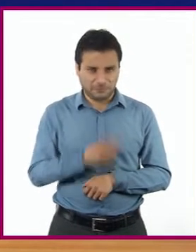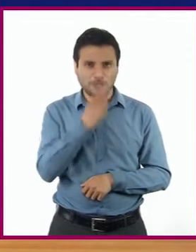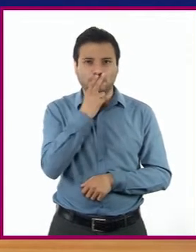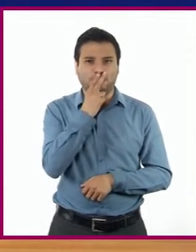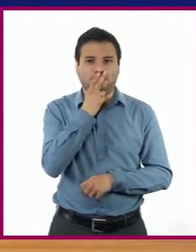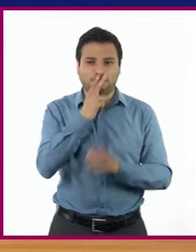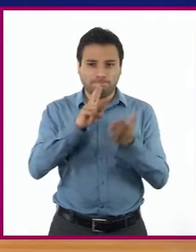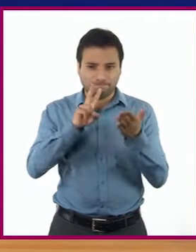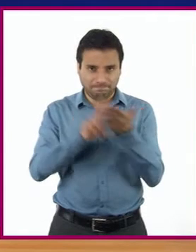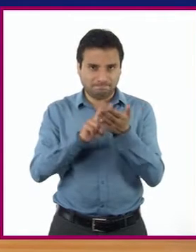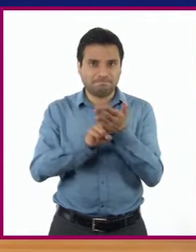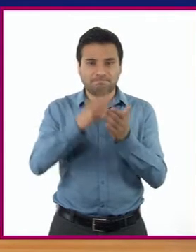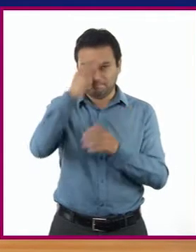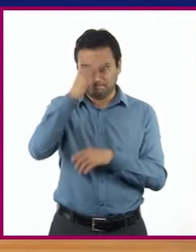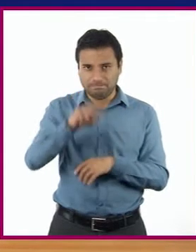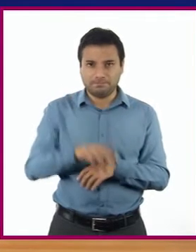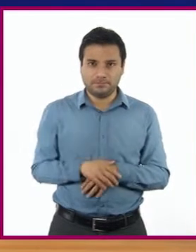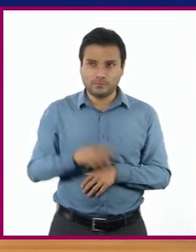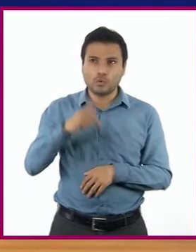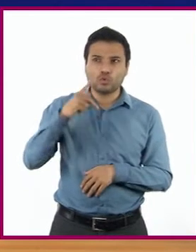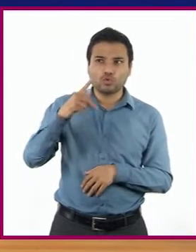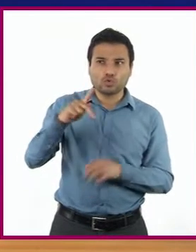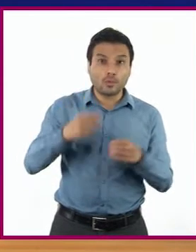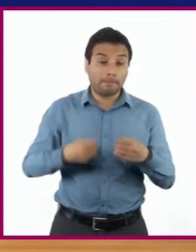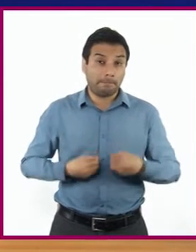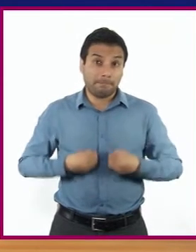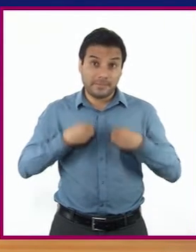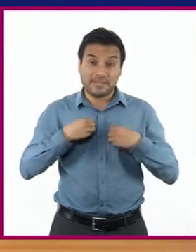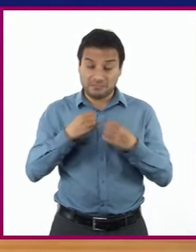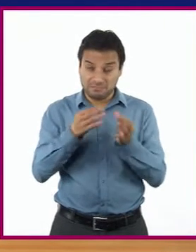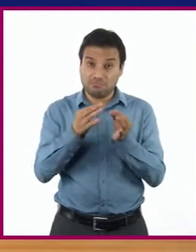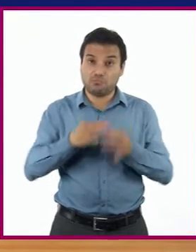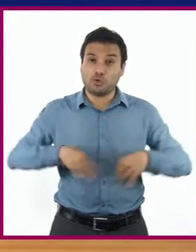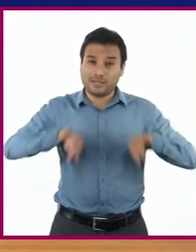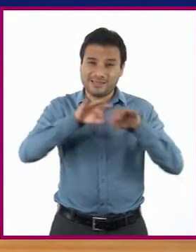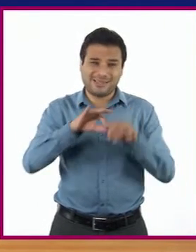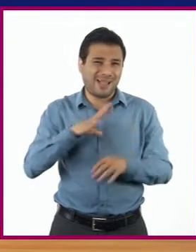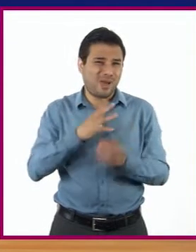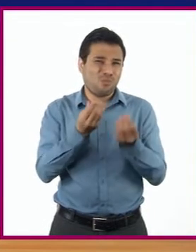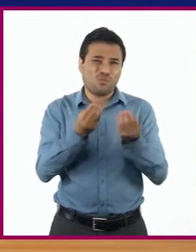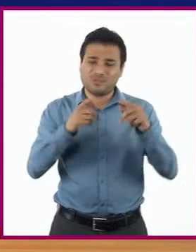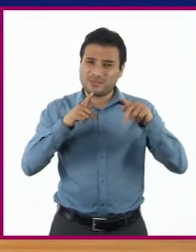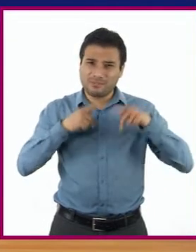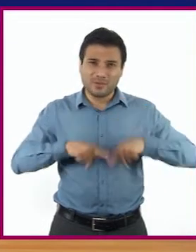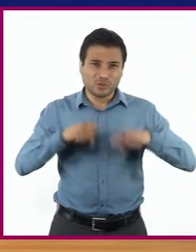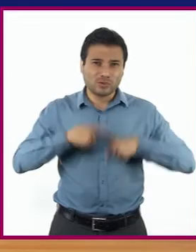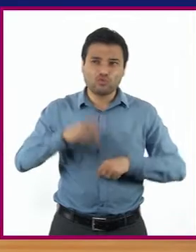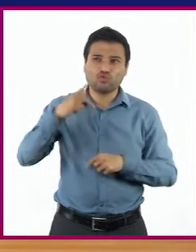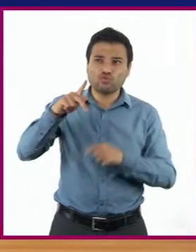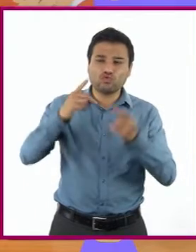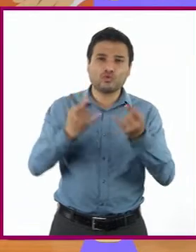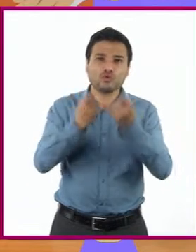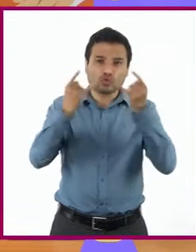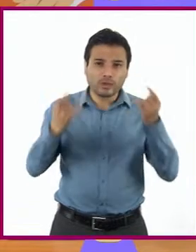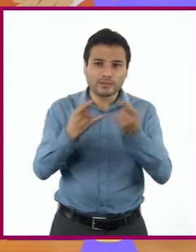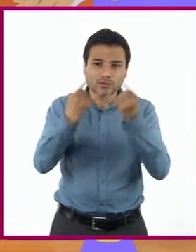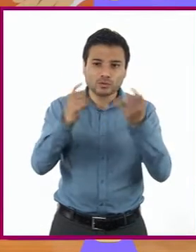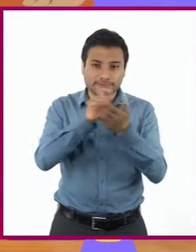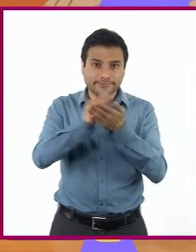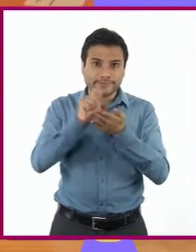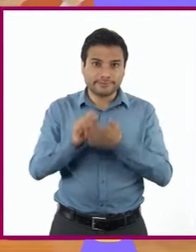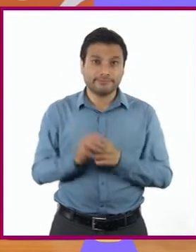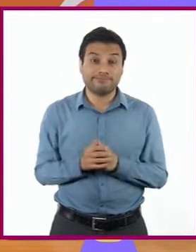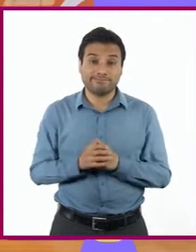país. Mucho se ha escrito y hablado de su vida. Ha habido muchos cronistas y personalidades que han hablado sobre ella. Es